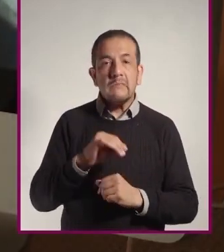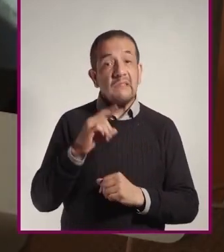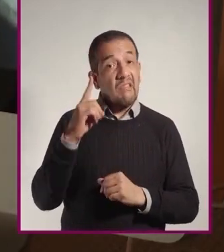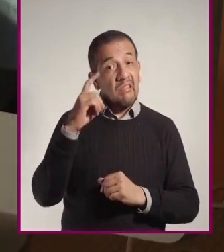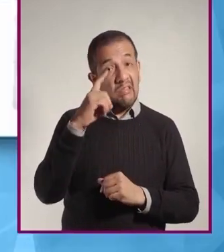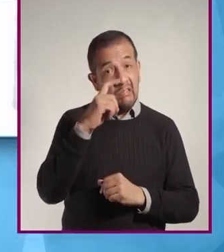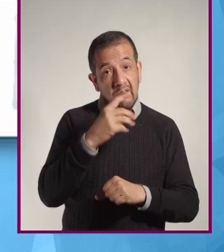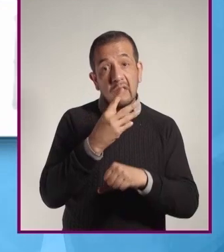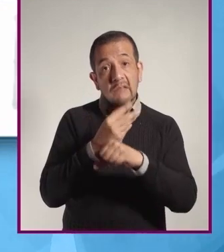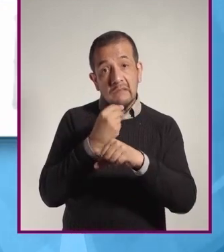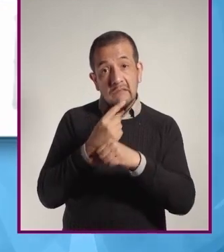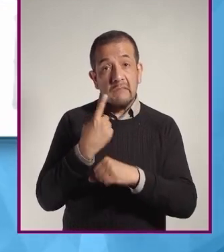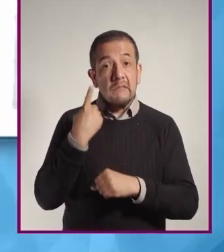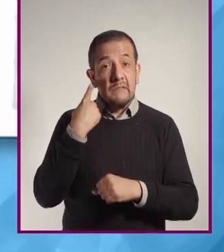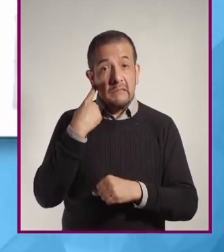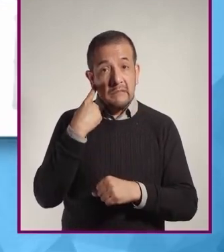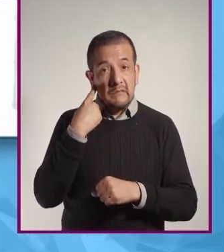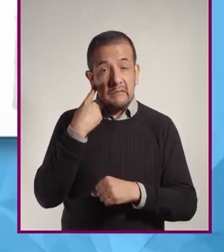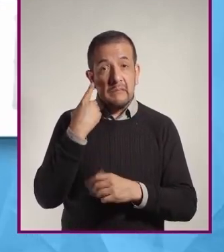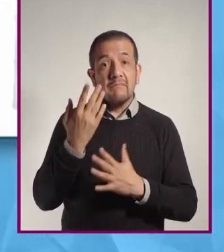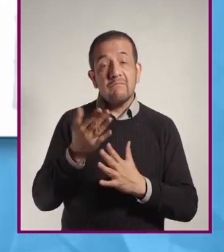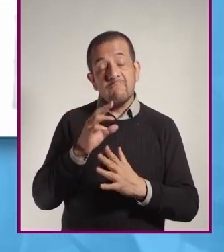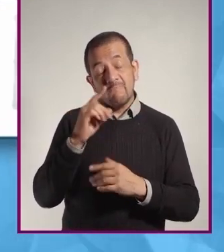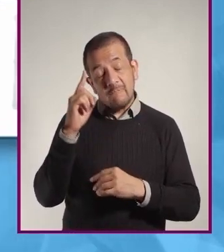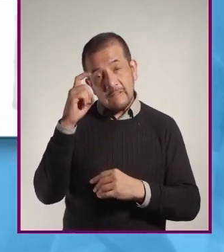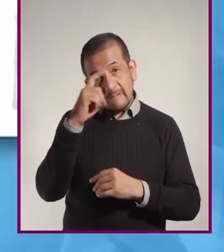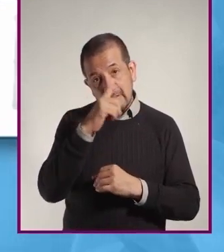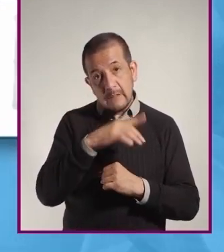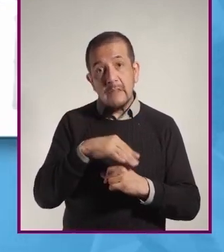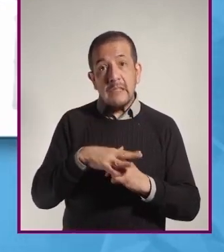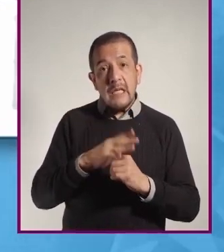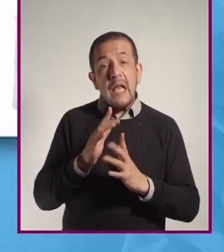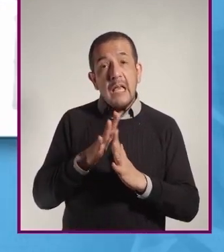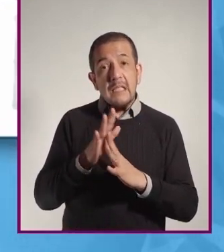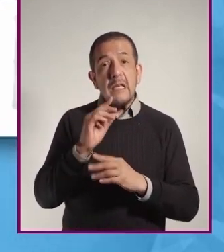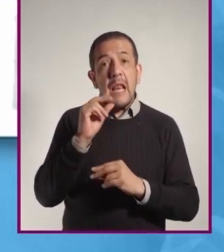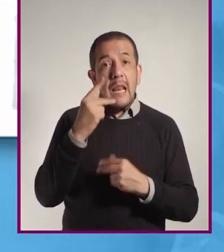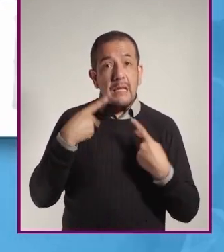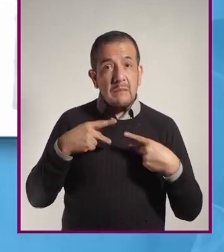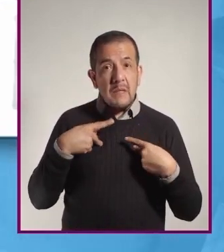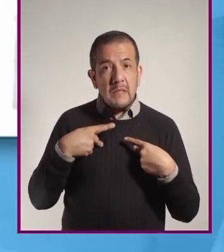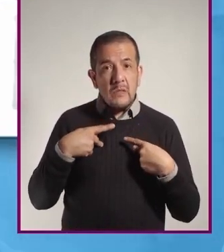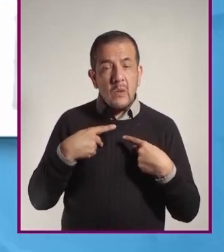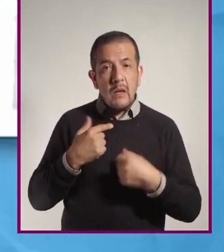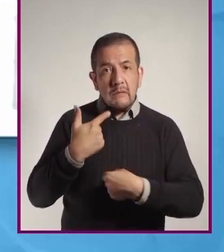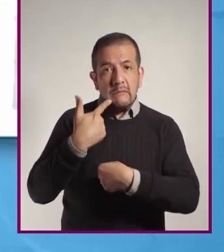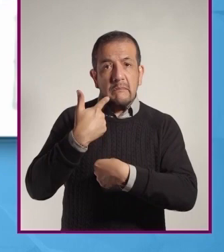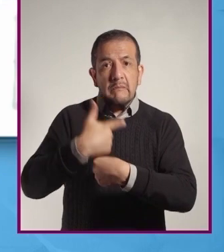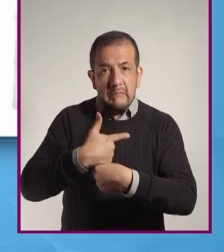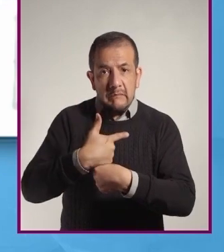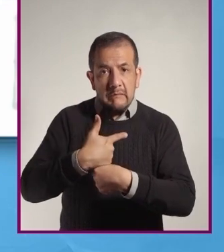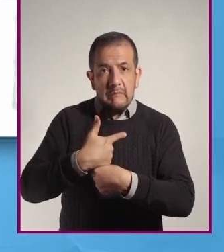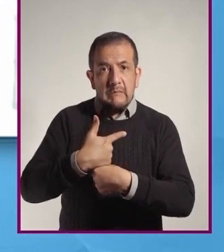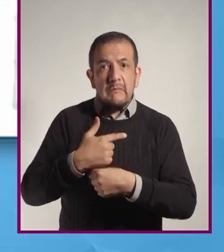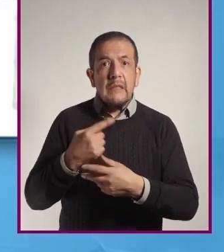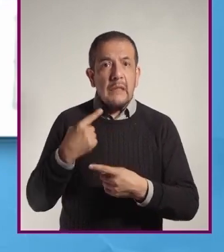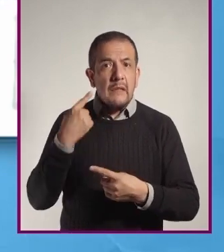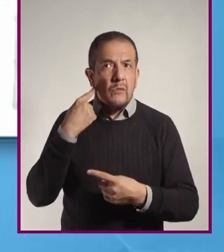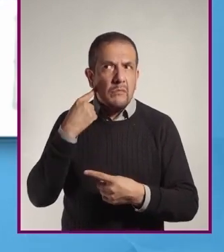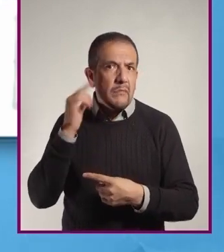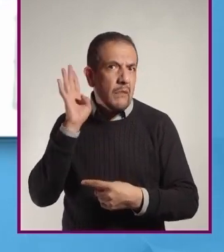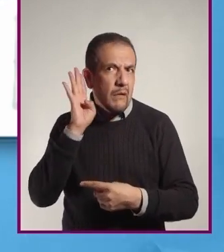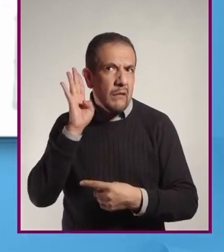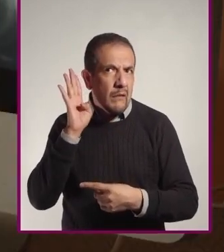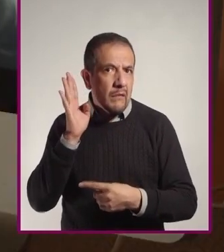Difícilmente. Lo peor del caso es de que generalmente tiene un inicio lento, la gente se empieza a dar cuenta tarde de que está perdiendo